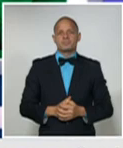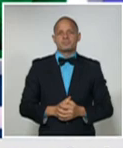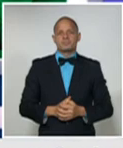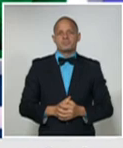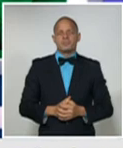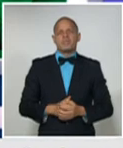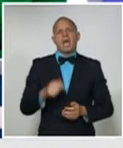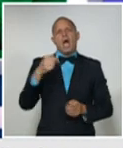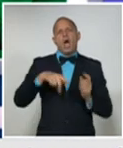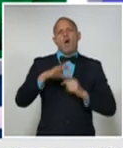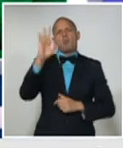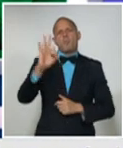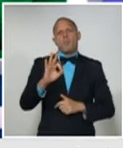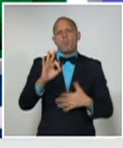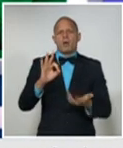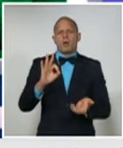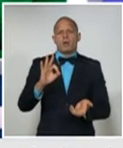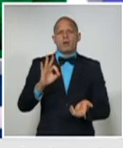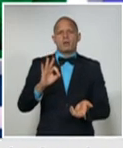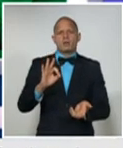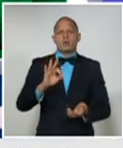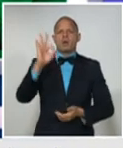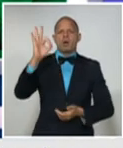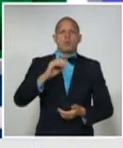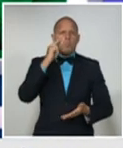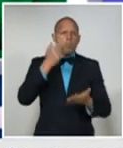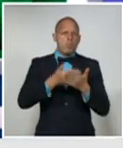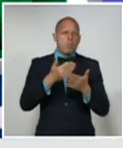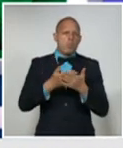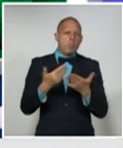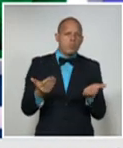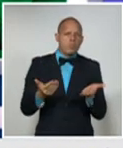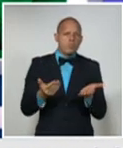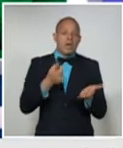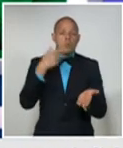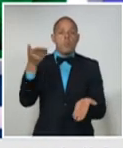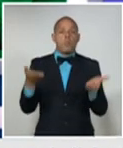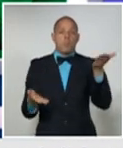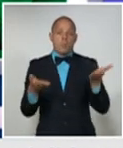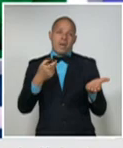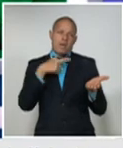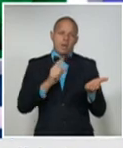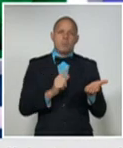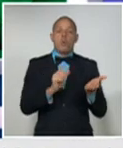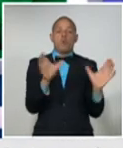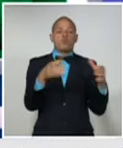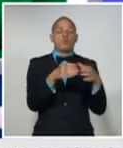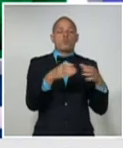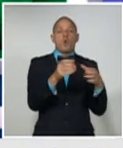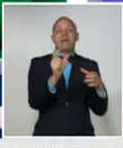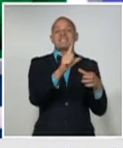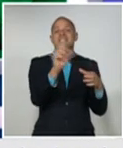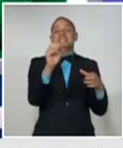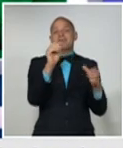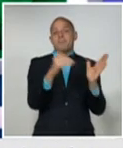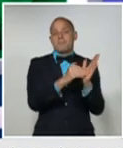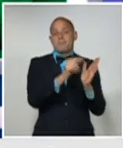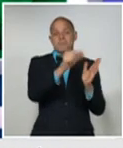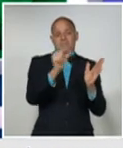de incidencia de casos confirmados por 100.000 habitantes en Cuba se incrementa